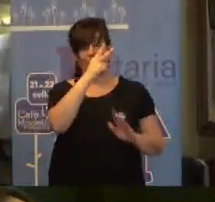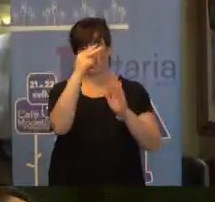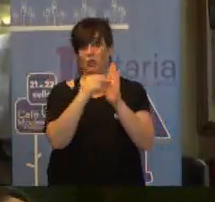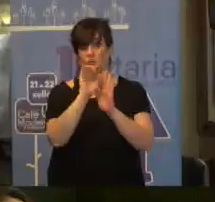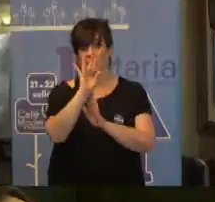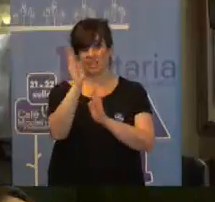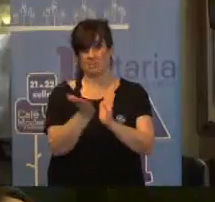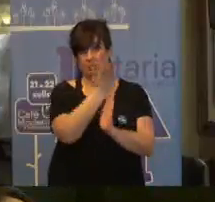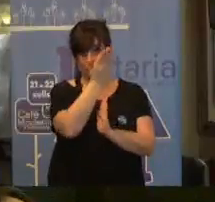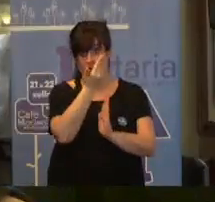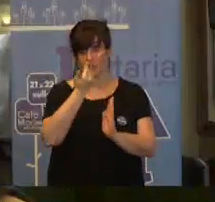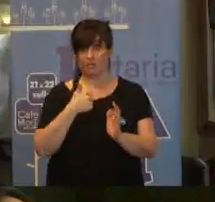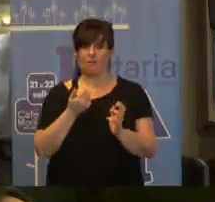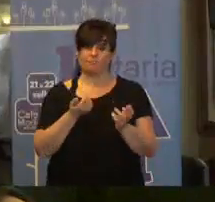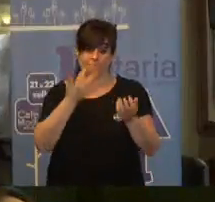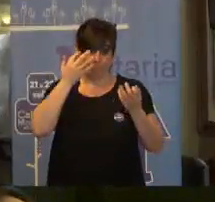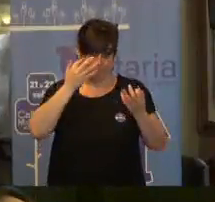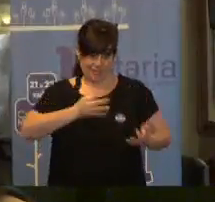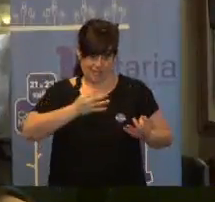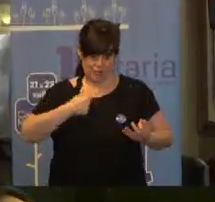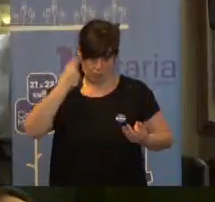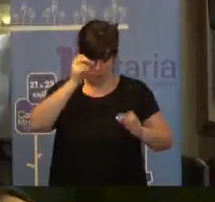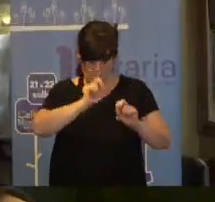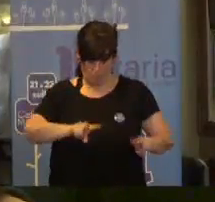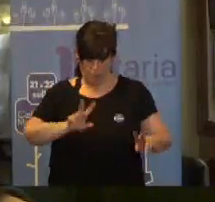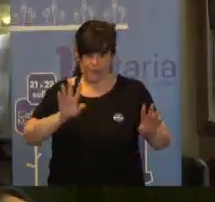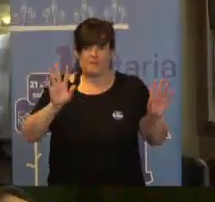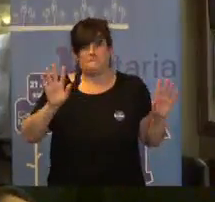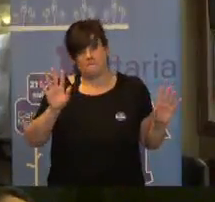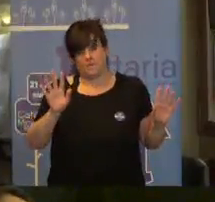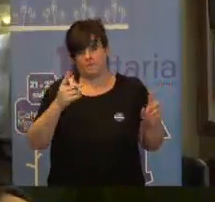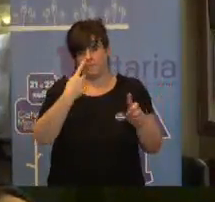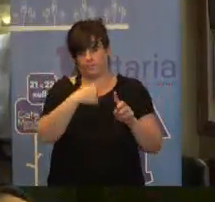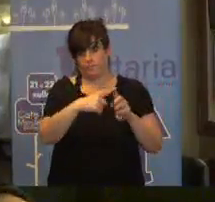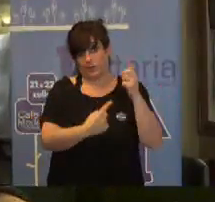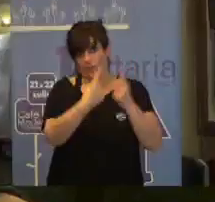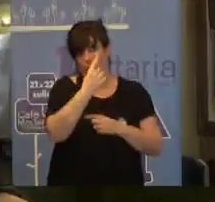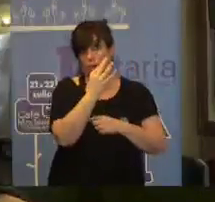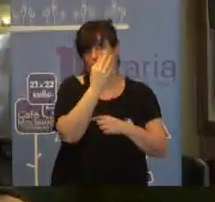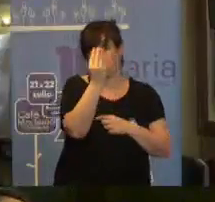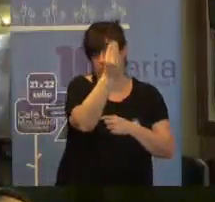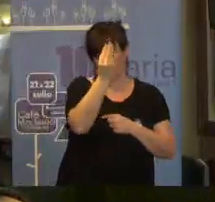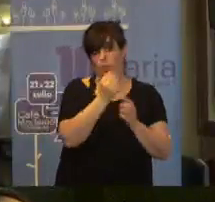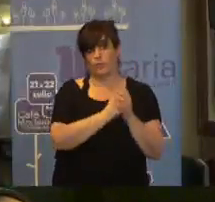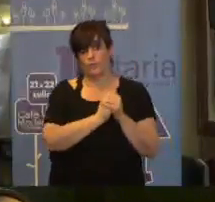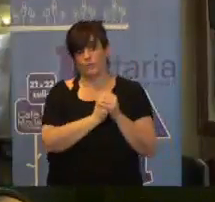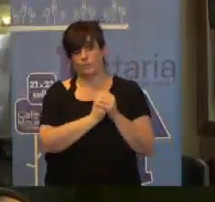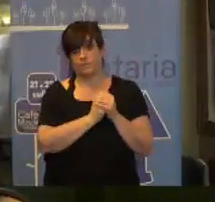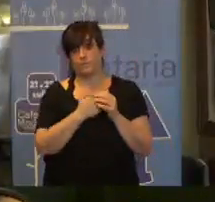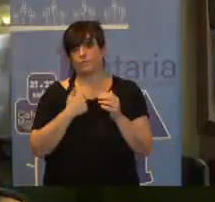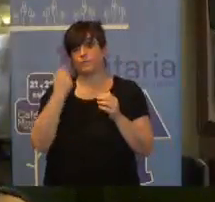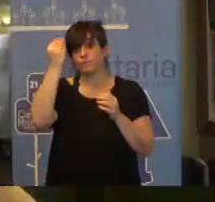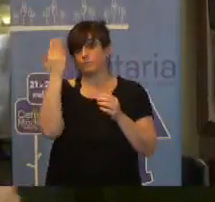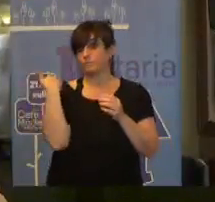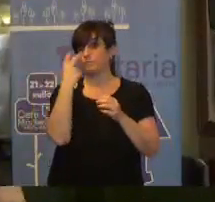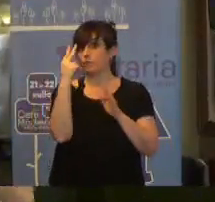Normalmente para mal, pero bueno, non ten nada que ver, habrá algunhas cousas que para ben, pero normalmente para mal. E creo que non ten nada que ver co